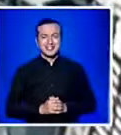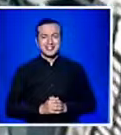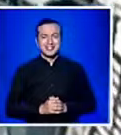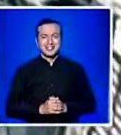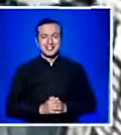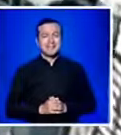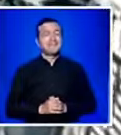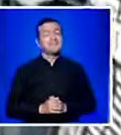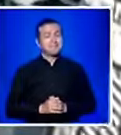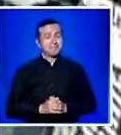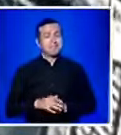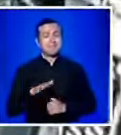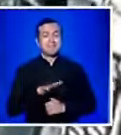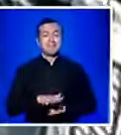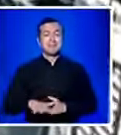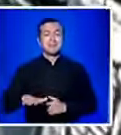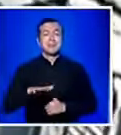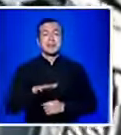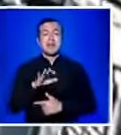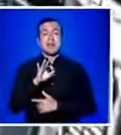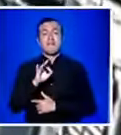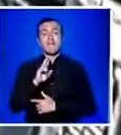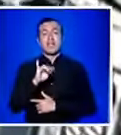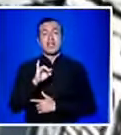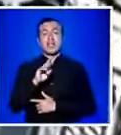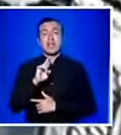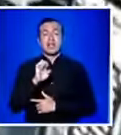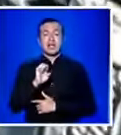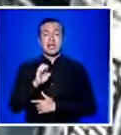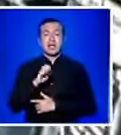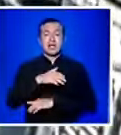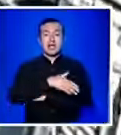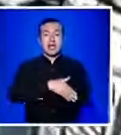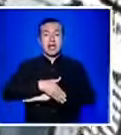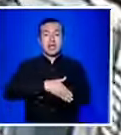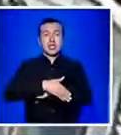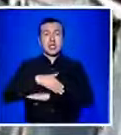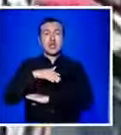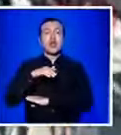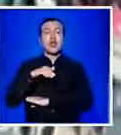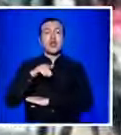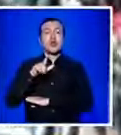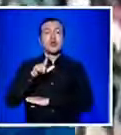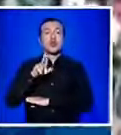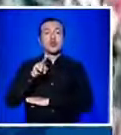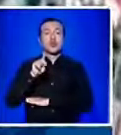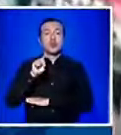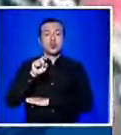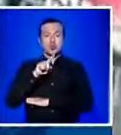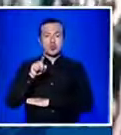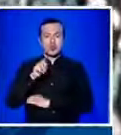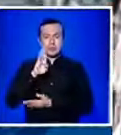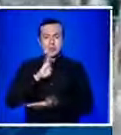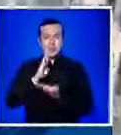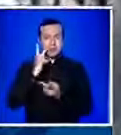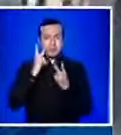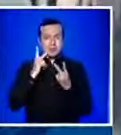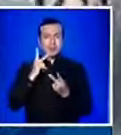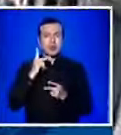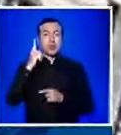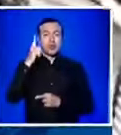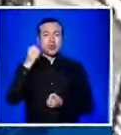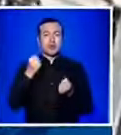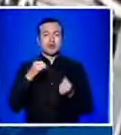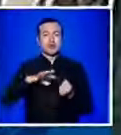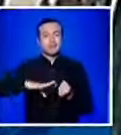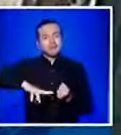En el inicio de la calle Alberto Freile, en La Luz, la cámara de seguridad capta a un hombre que abre la puerta de un vehículo estacionado y